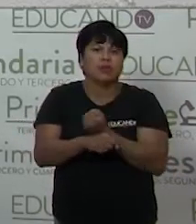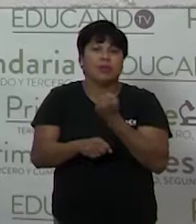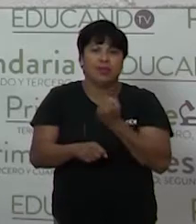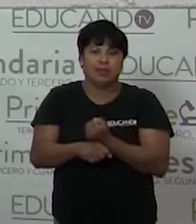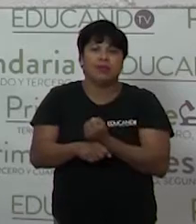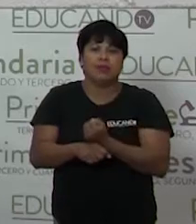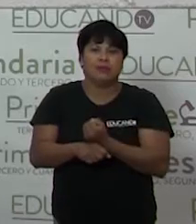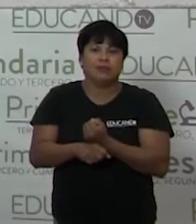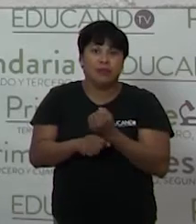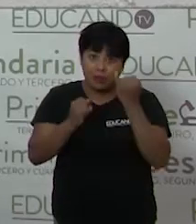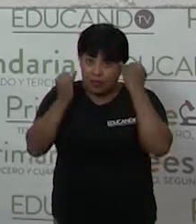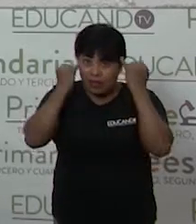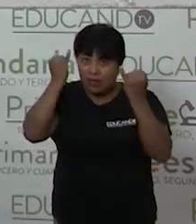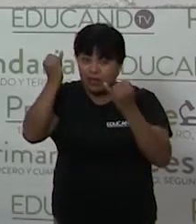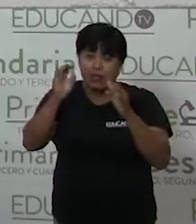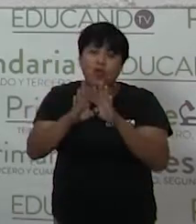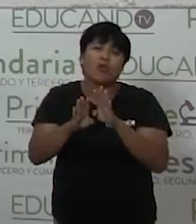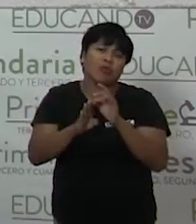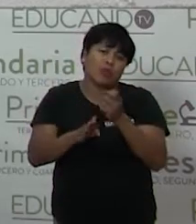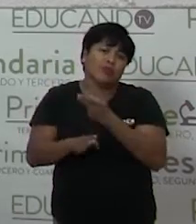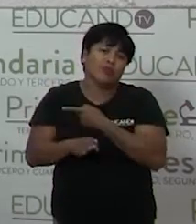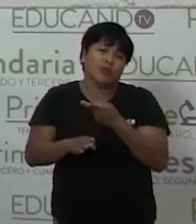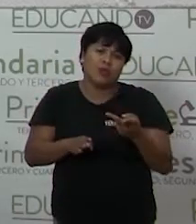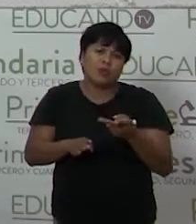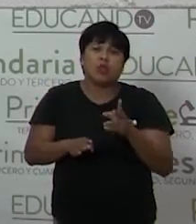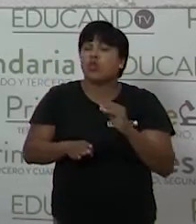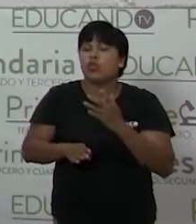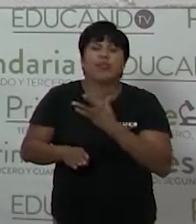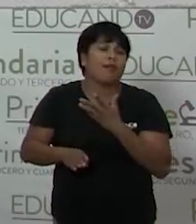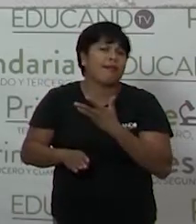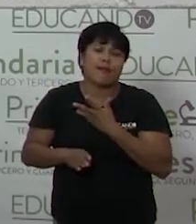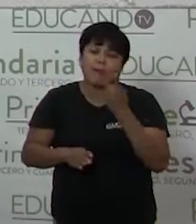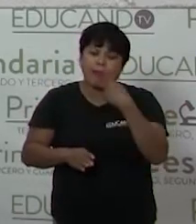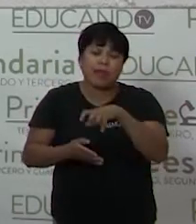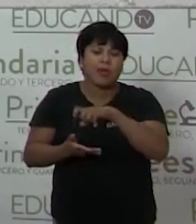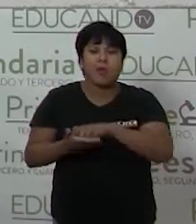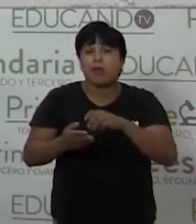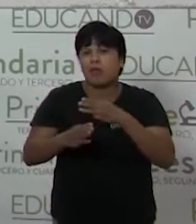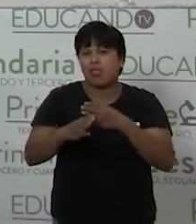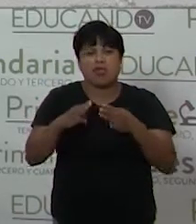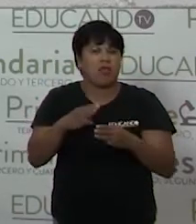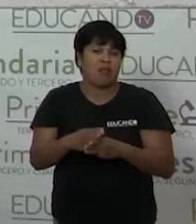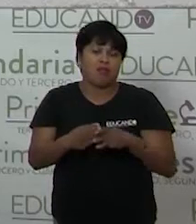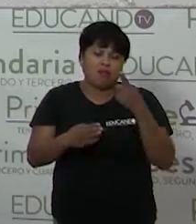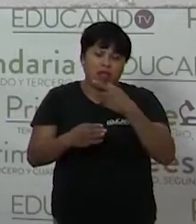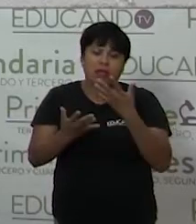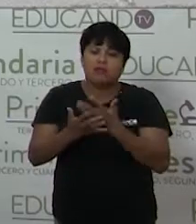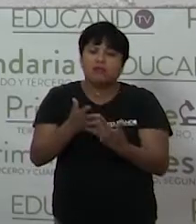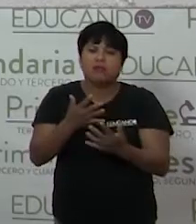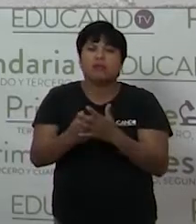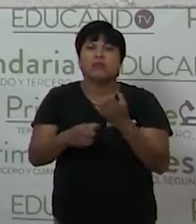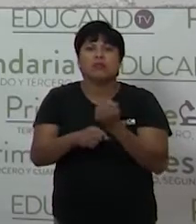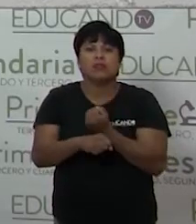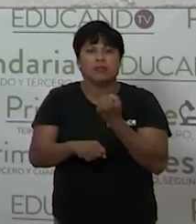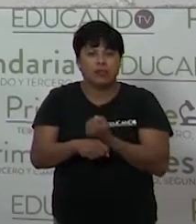zapatos imagínate lo pobre que era que ya no tenía ni para comprar material